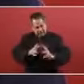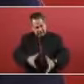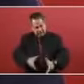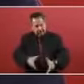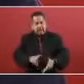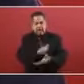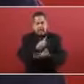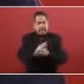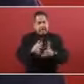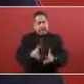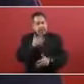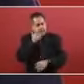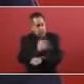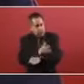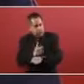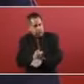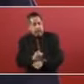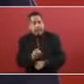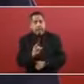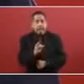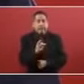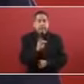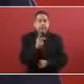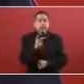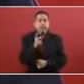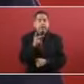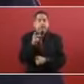pero para que la gente